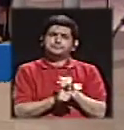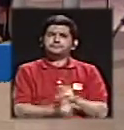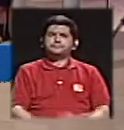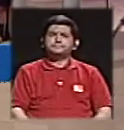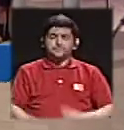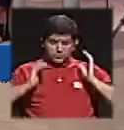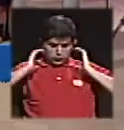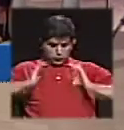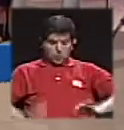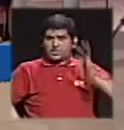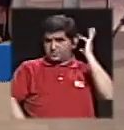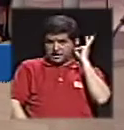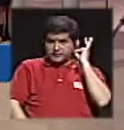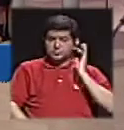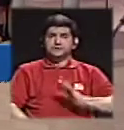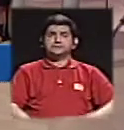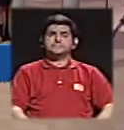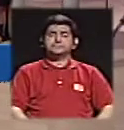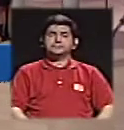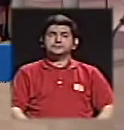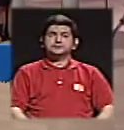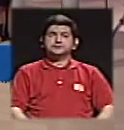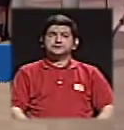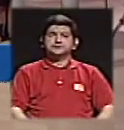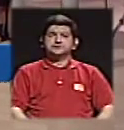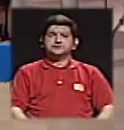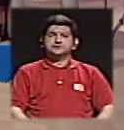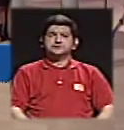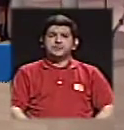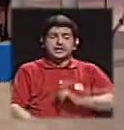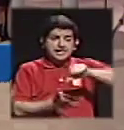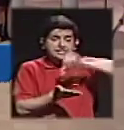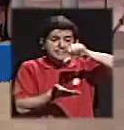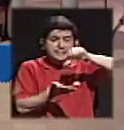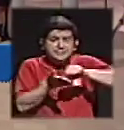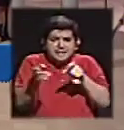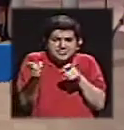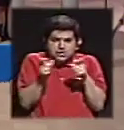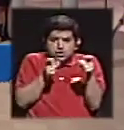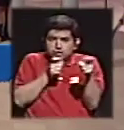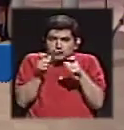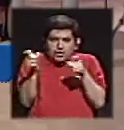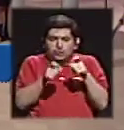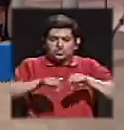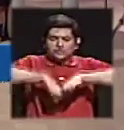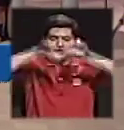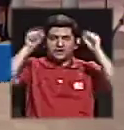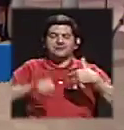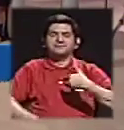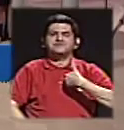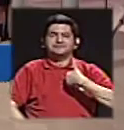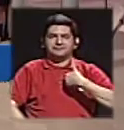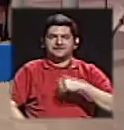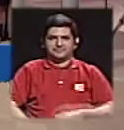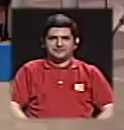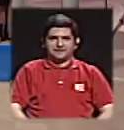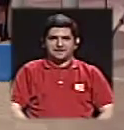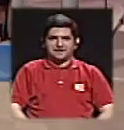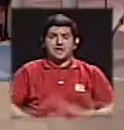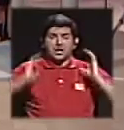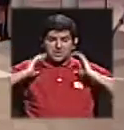el cuerpo de las mujeres es el núcleo de la dominación de este sistema, ¿verdad? Y